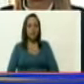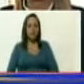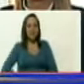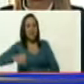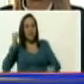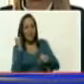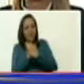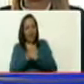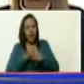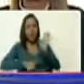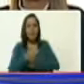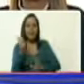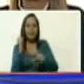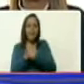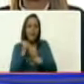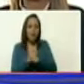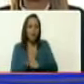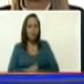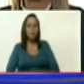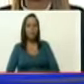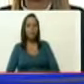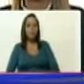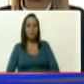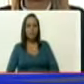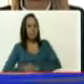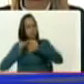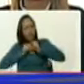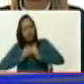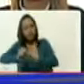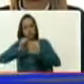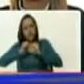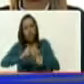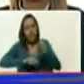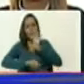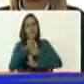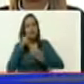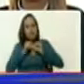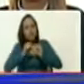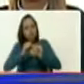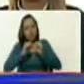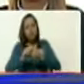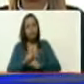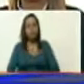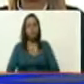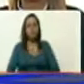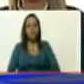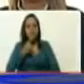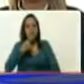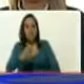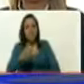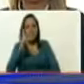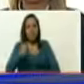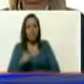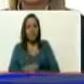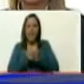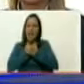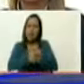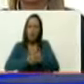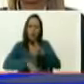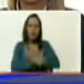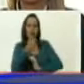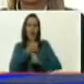Trabajo y más trabajo. Constancia y más constancia. Y yo diría amor y más